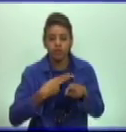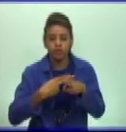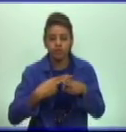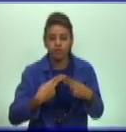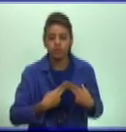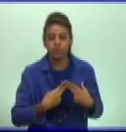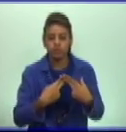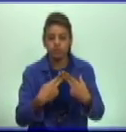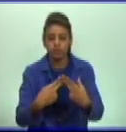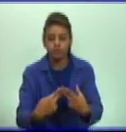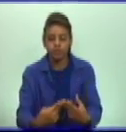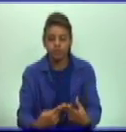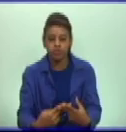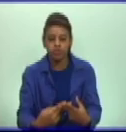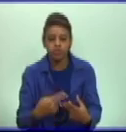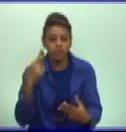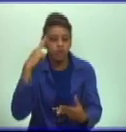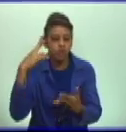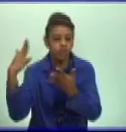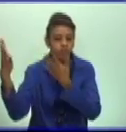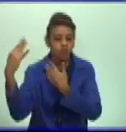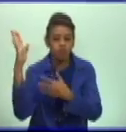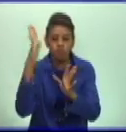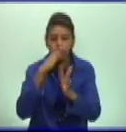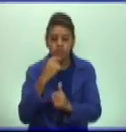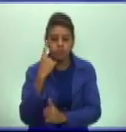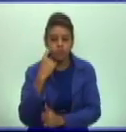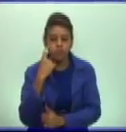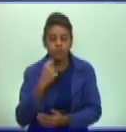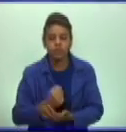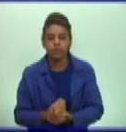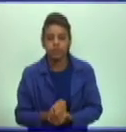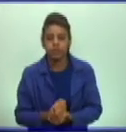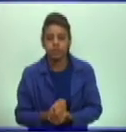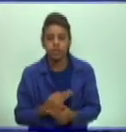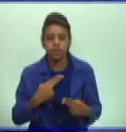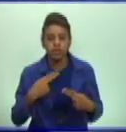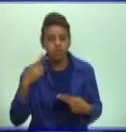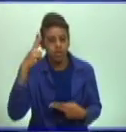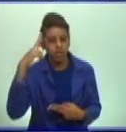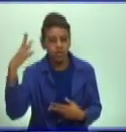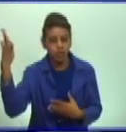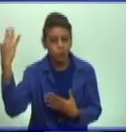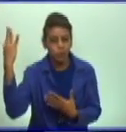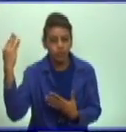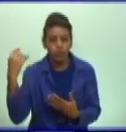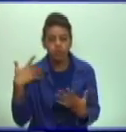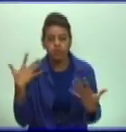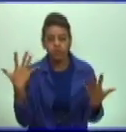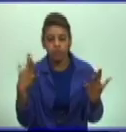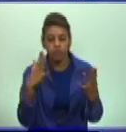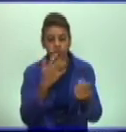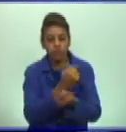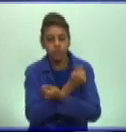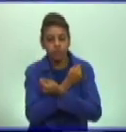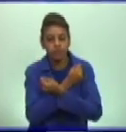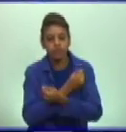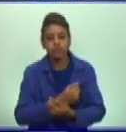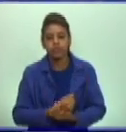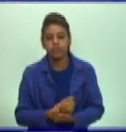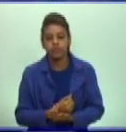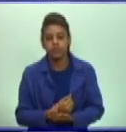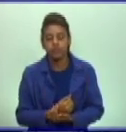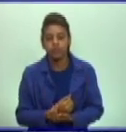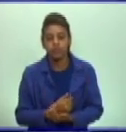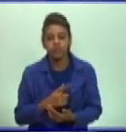héroes se les recuerda sin llanto, se les recuerda en los brazos, se